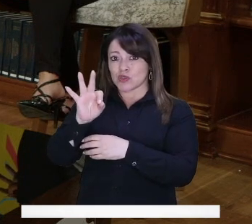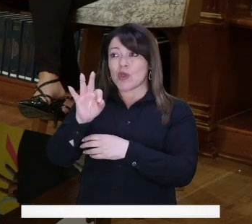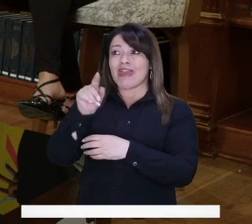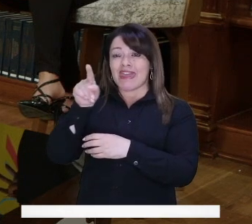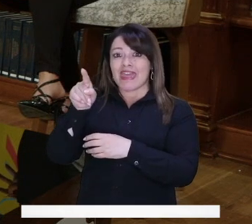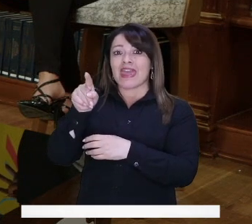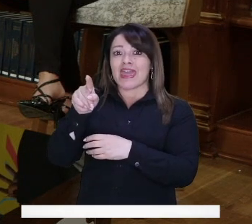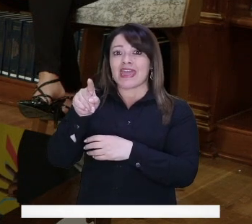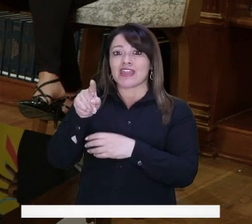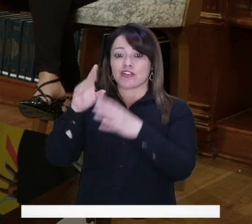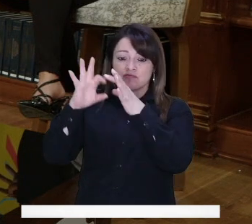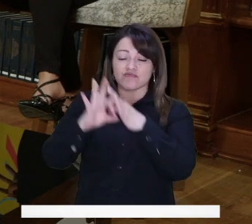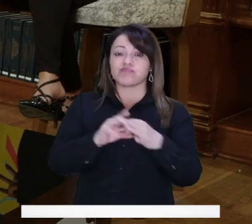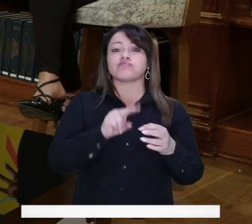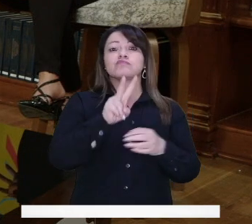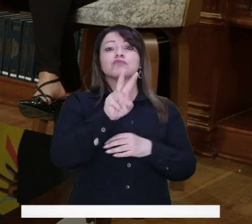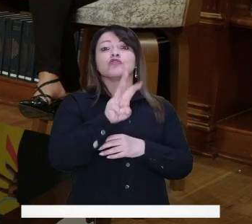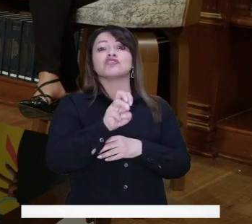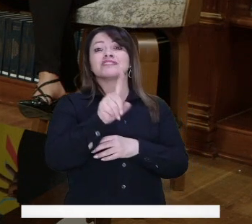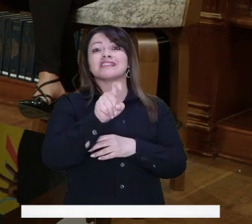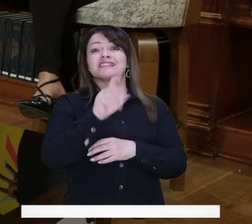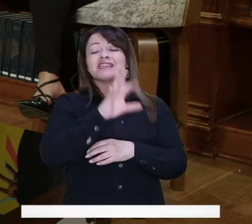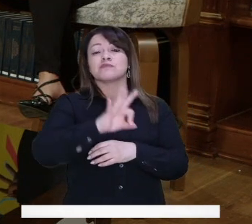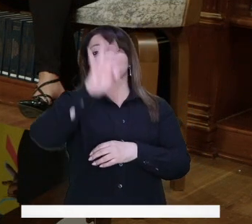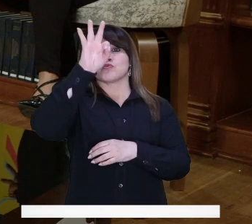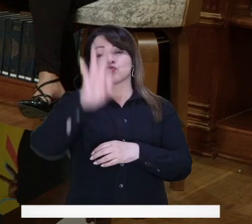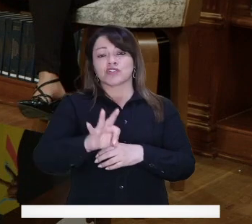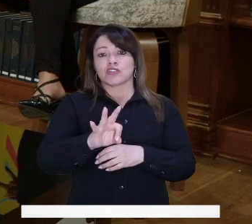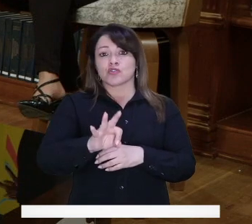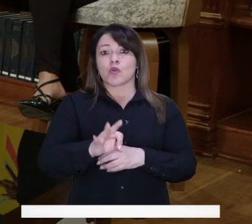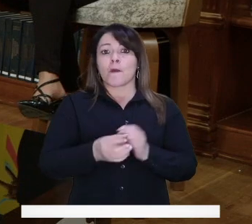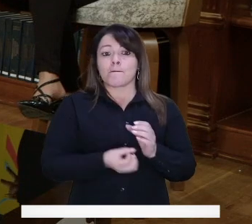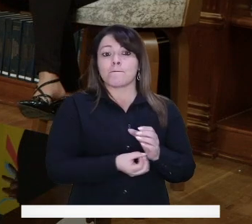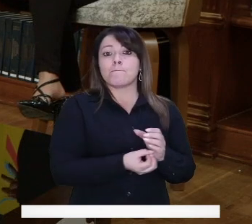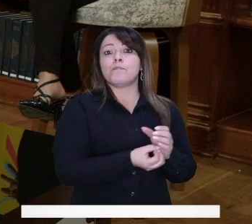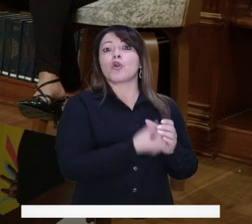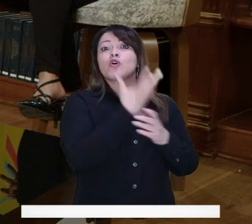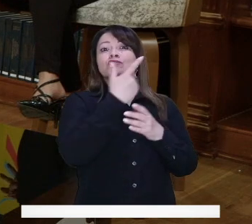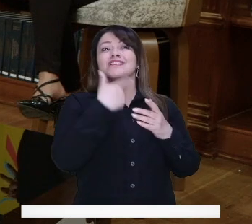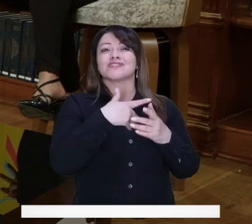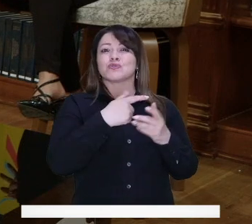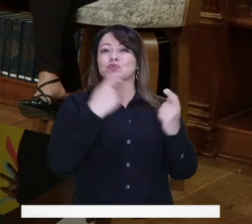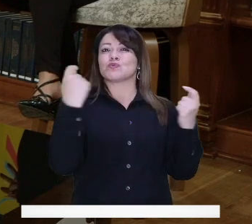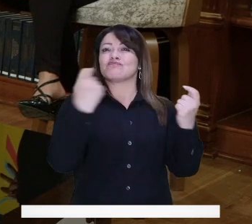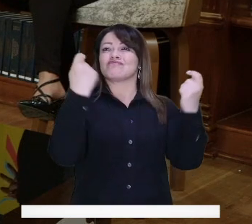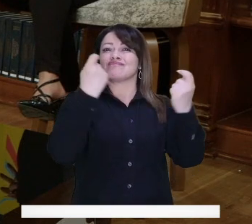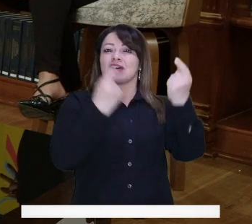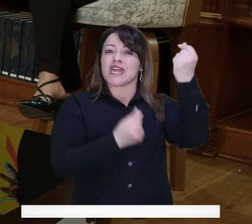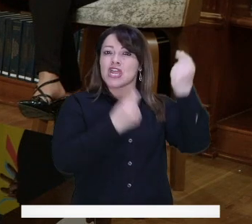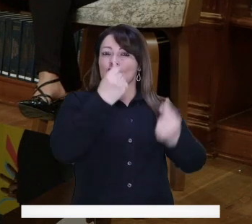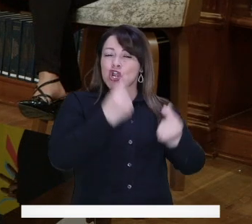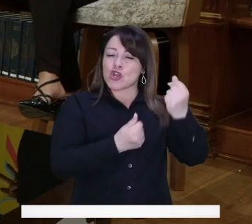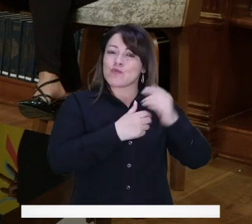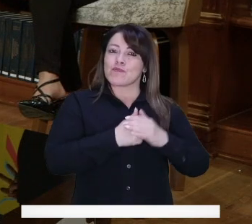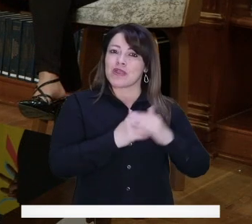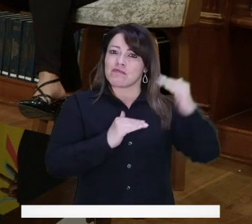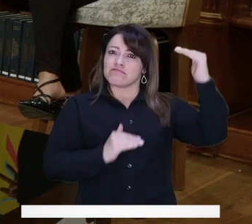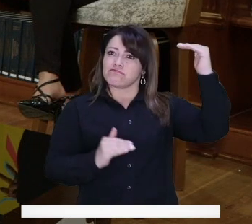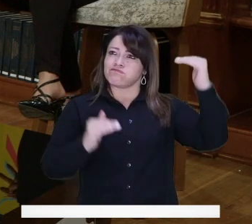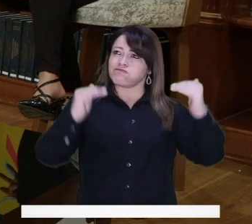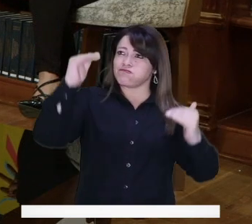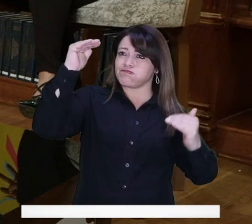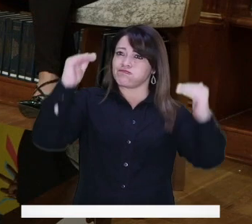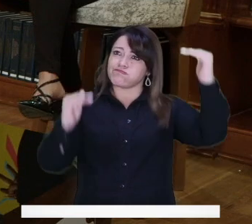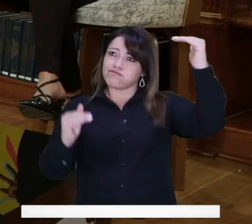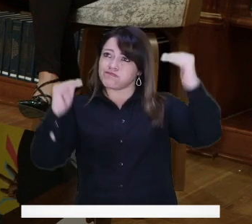del mundo, se comen el 86% de lo que producen las economías de mercado. ¿Sí? Viven en unos